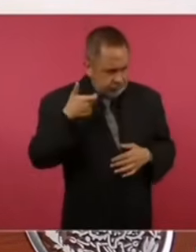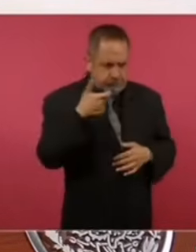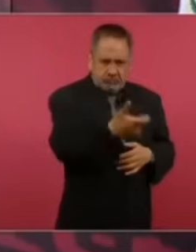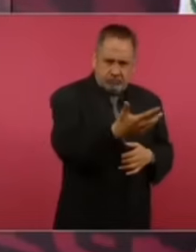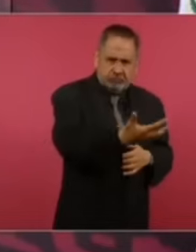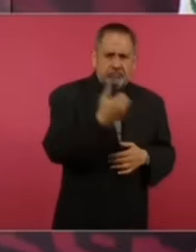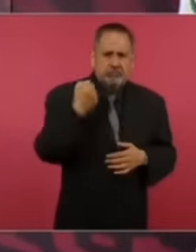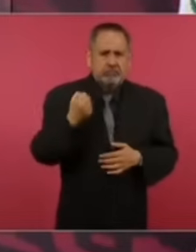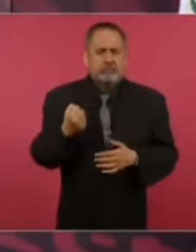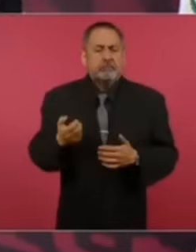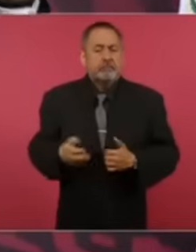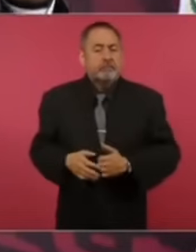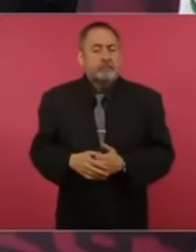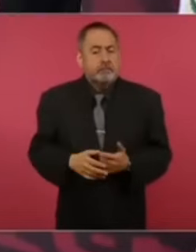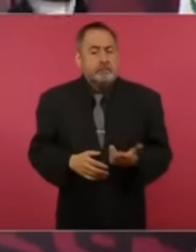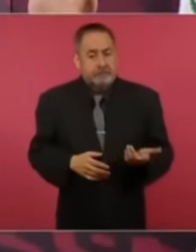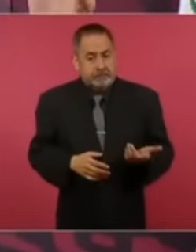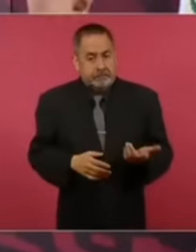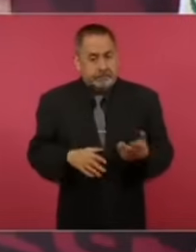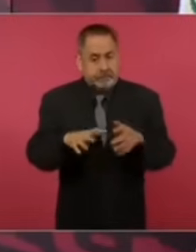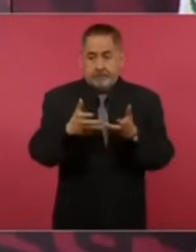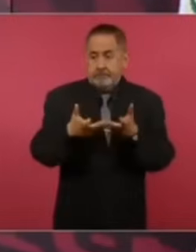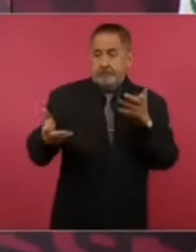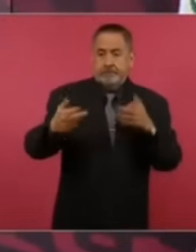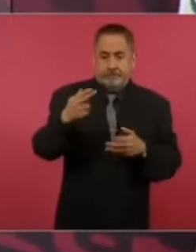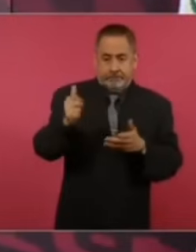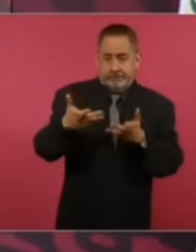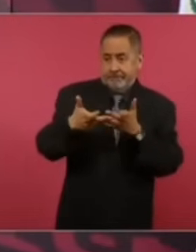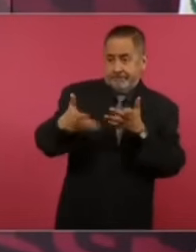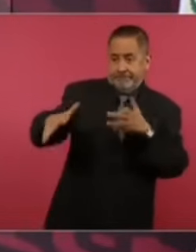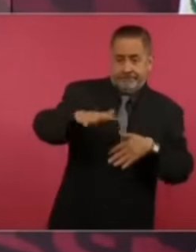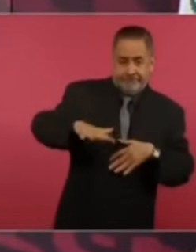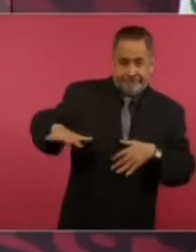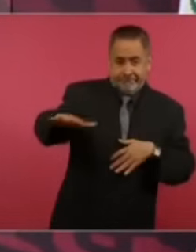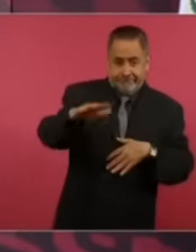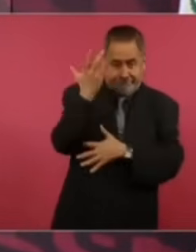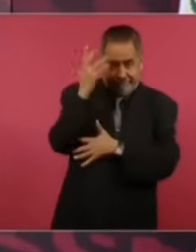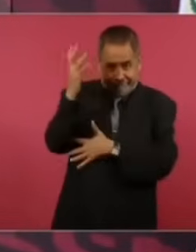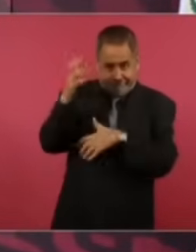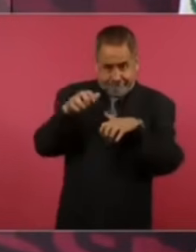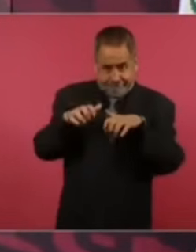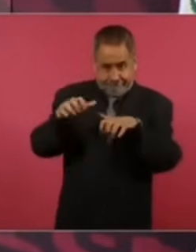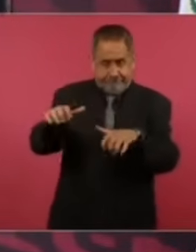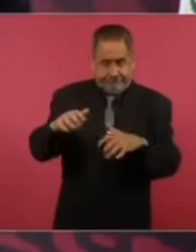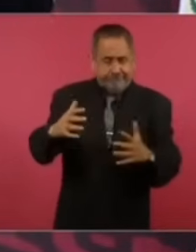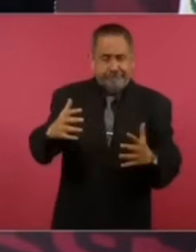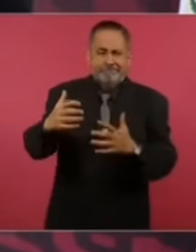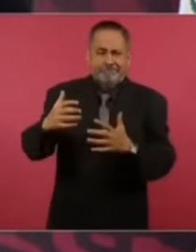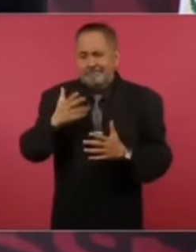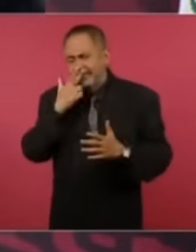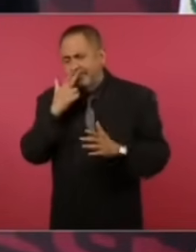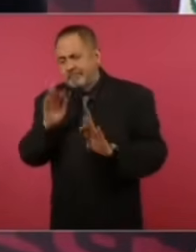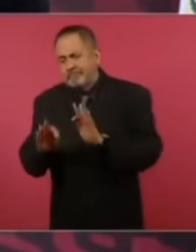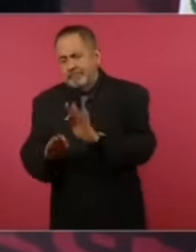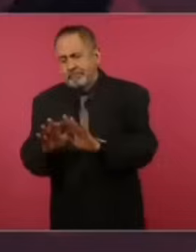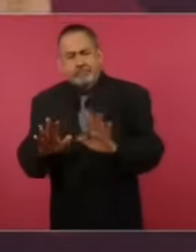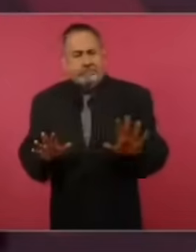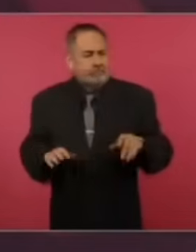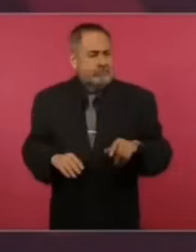comercial y la parte de Selva para que no estén